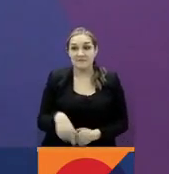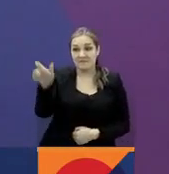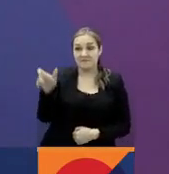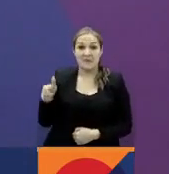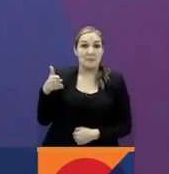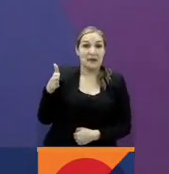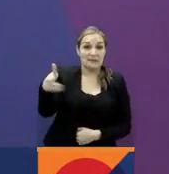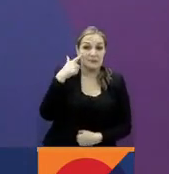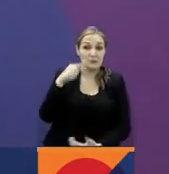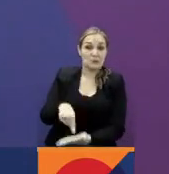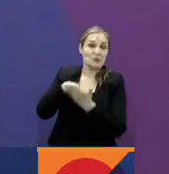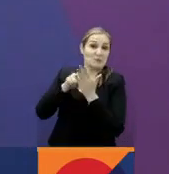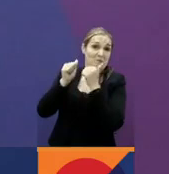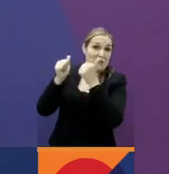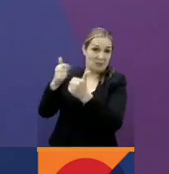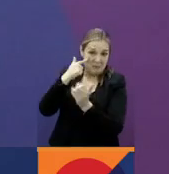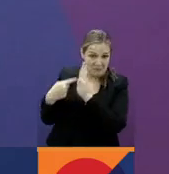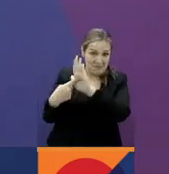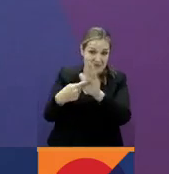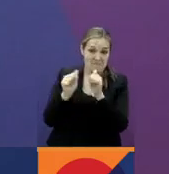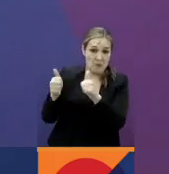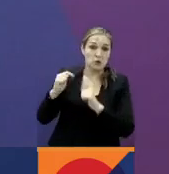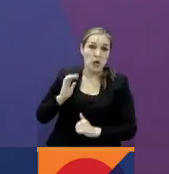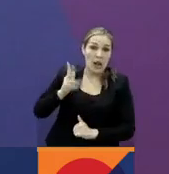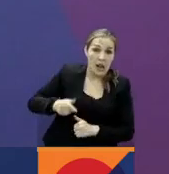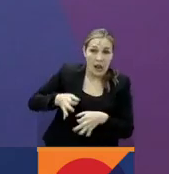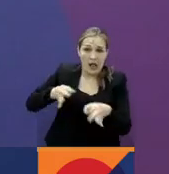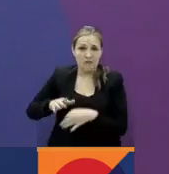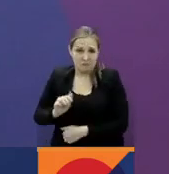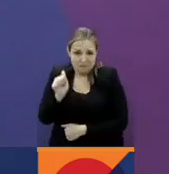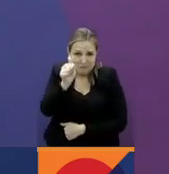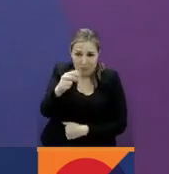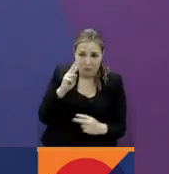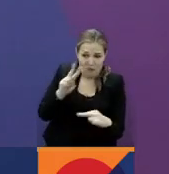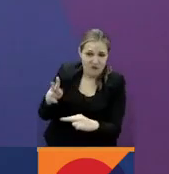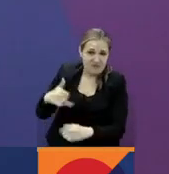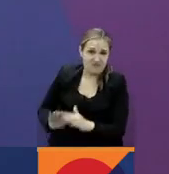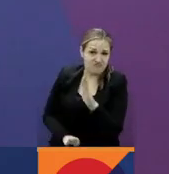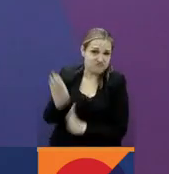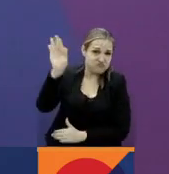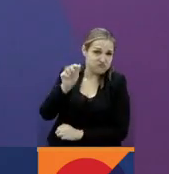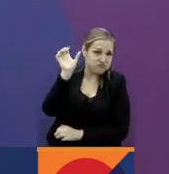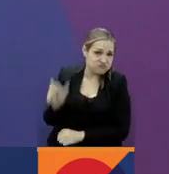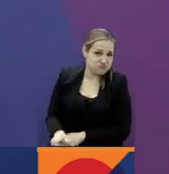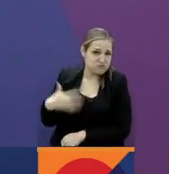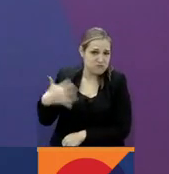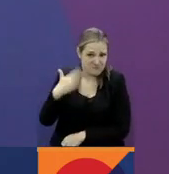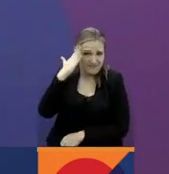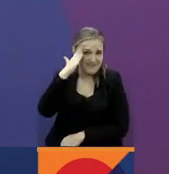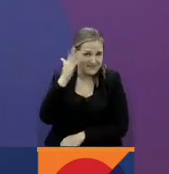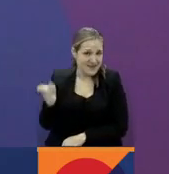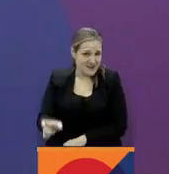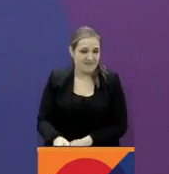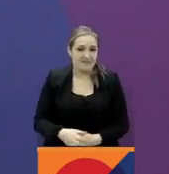Messi habla por sí mismo, no hay que describir ni decir nada más. Lo que ha hecho en su carrera es más que excepcional.